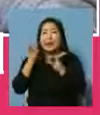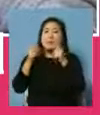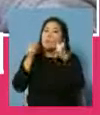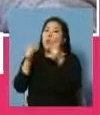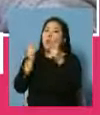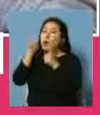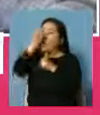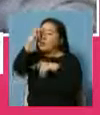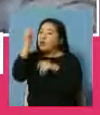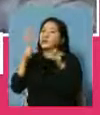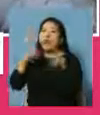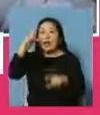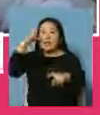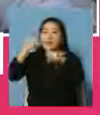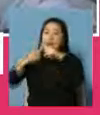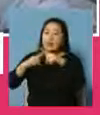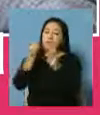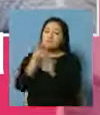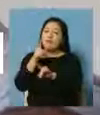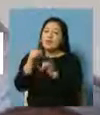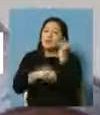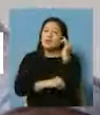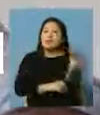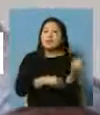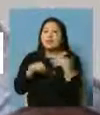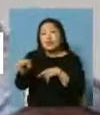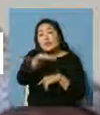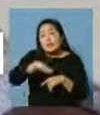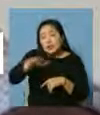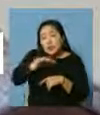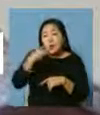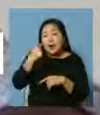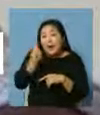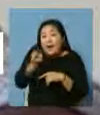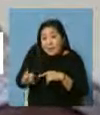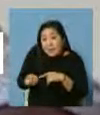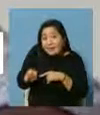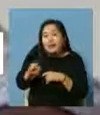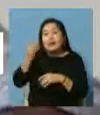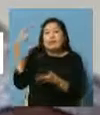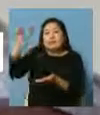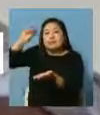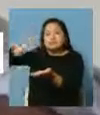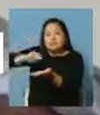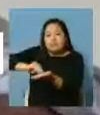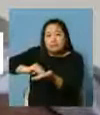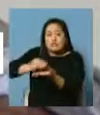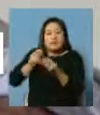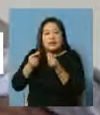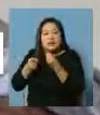bueno, tiene excelentes profesionales, y en la zona de bacteriología se instaló lo que